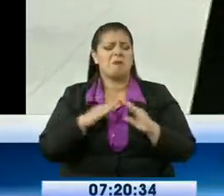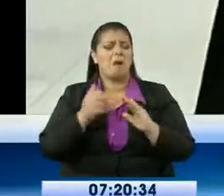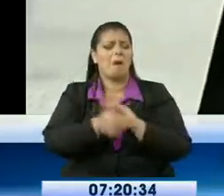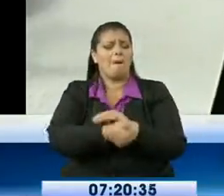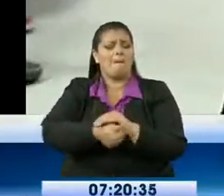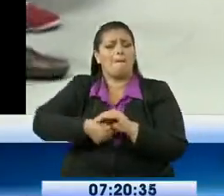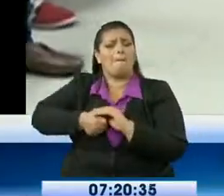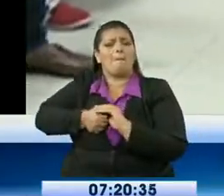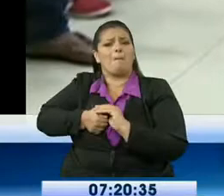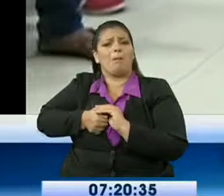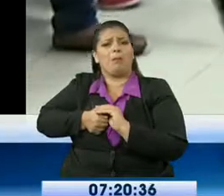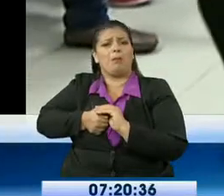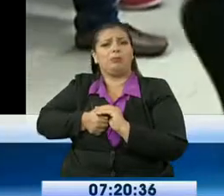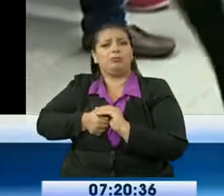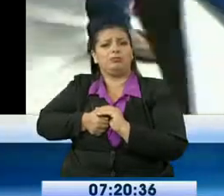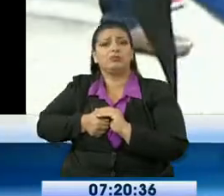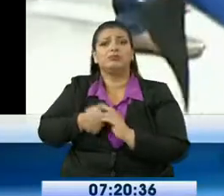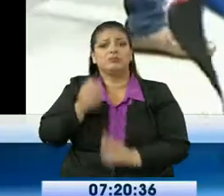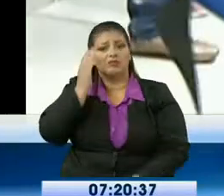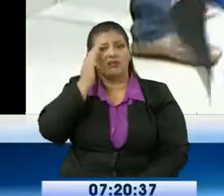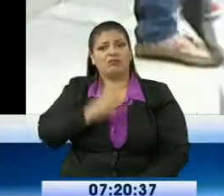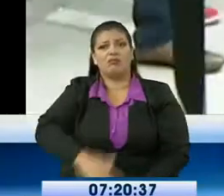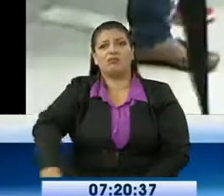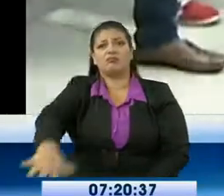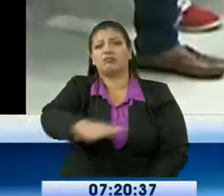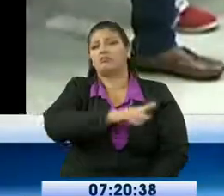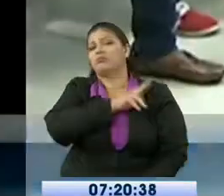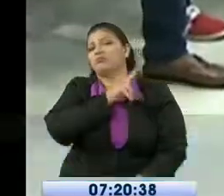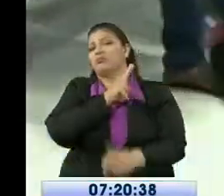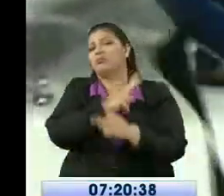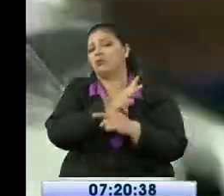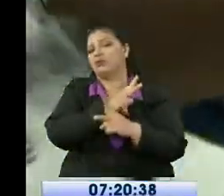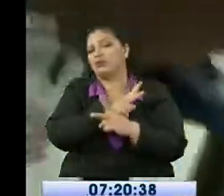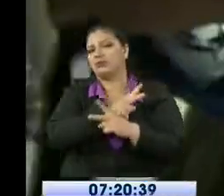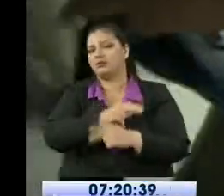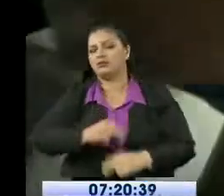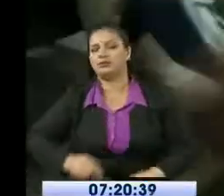todas partes prácticamente ya. Informó José Morales.